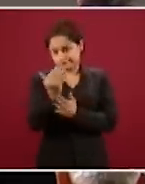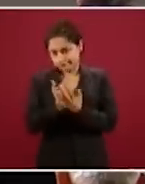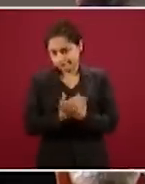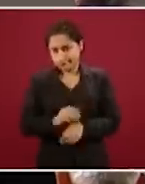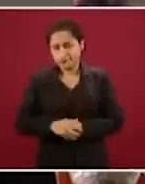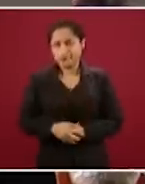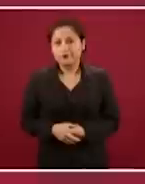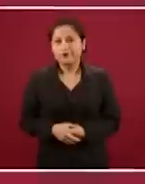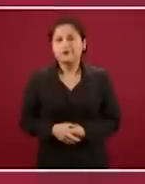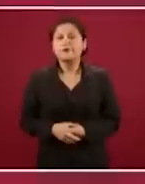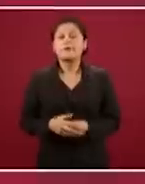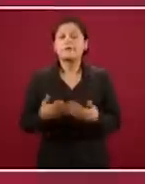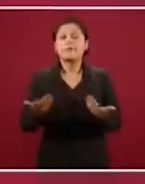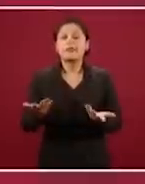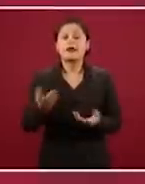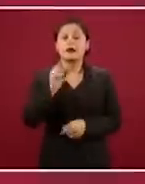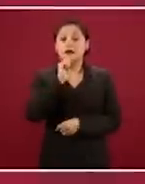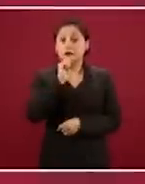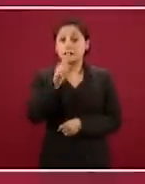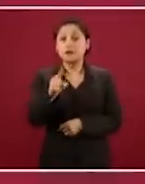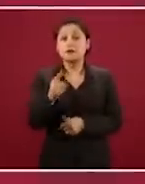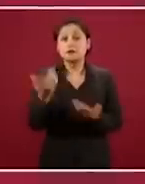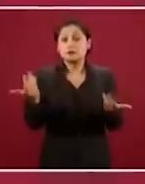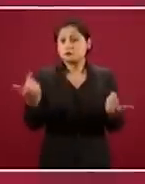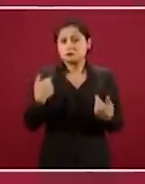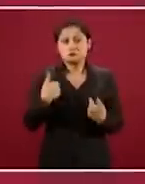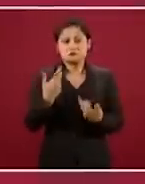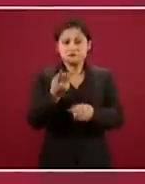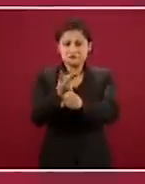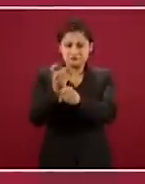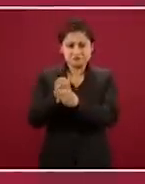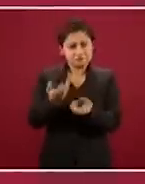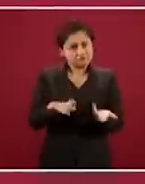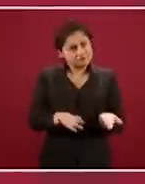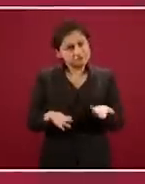gira, están siempre invitados